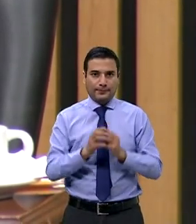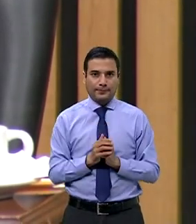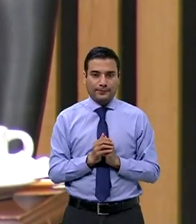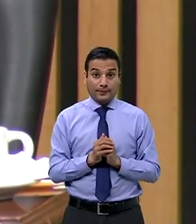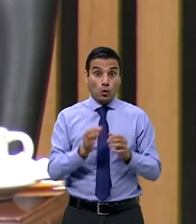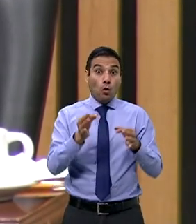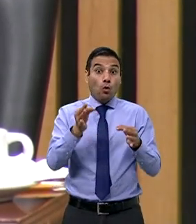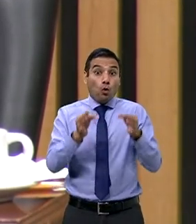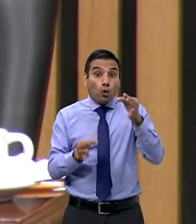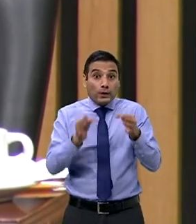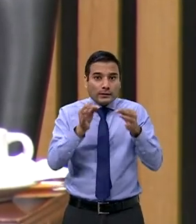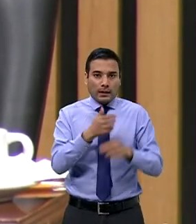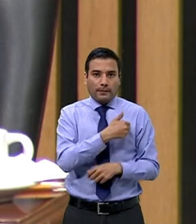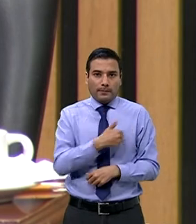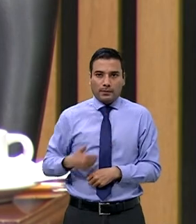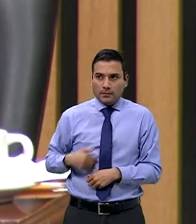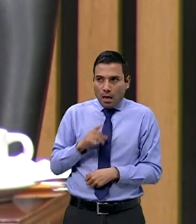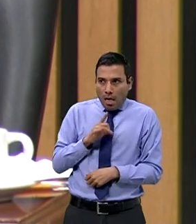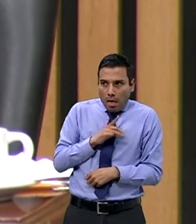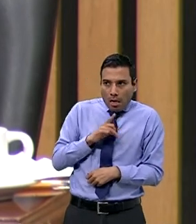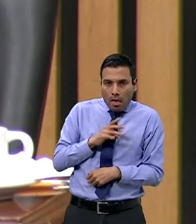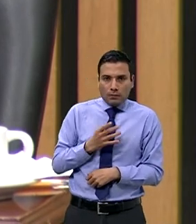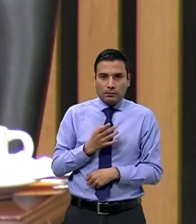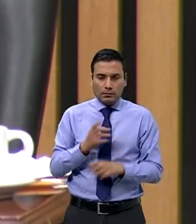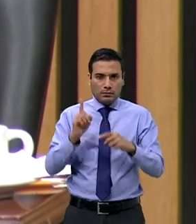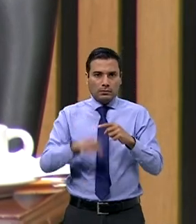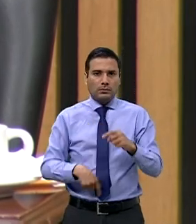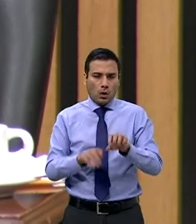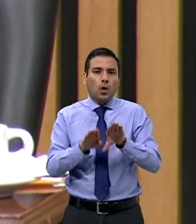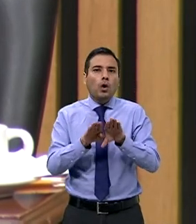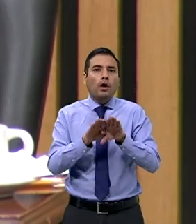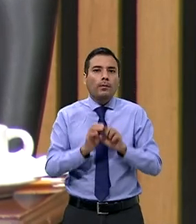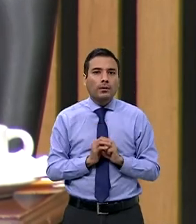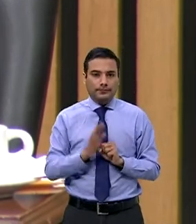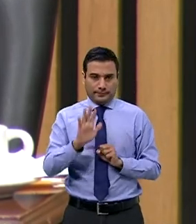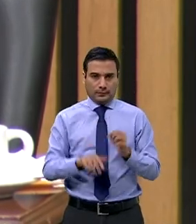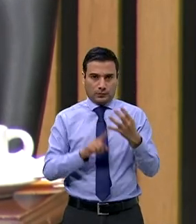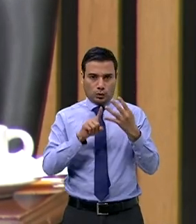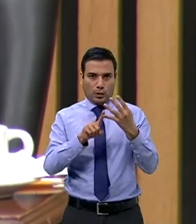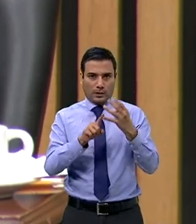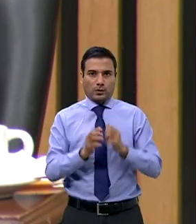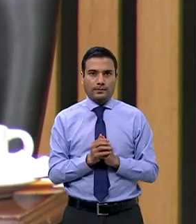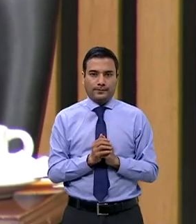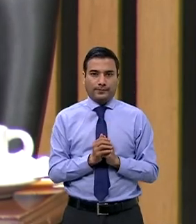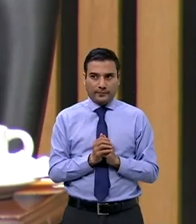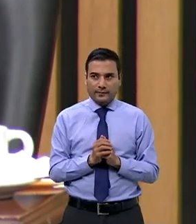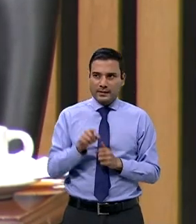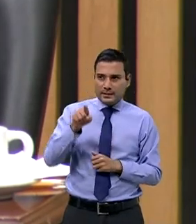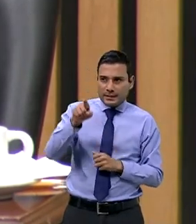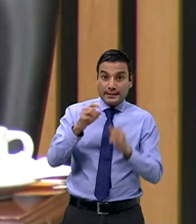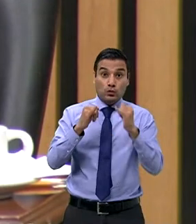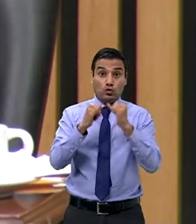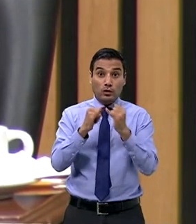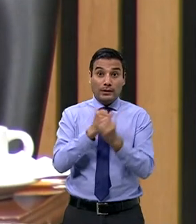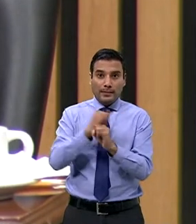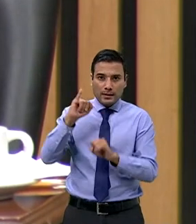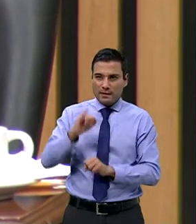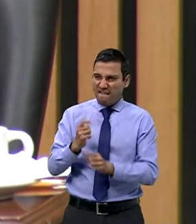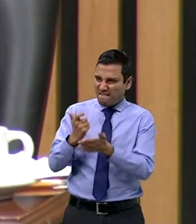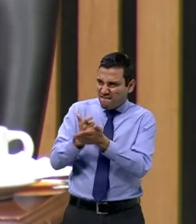el poder judicial cuarto cómo dejar de querer amagar a las instituciones autónomas